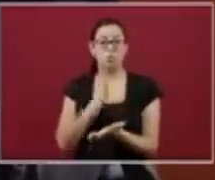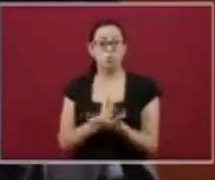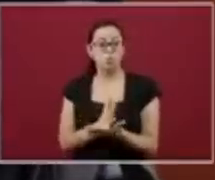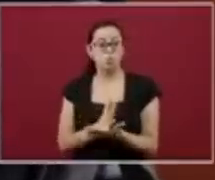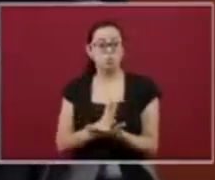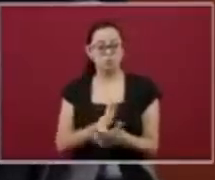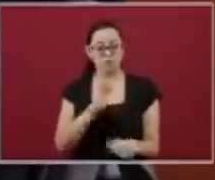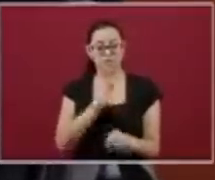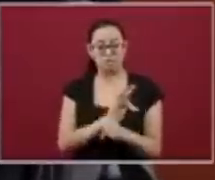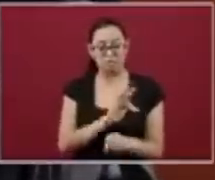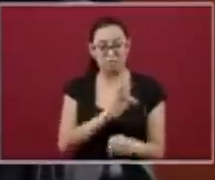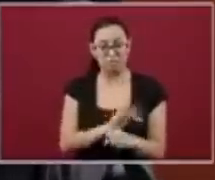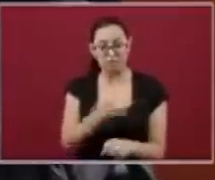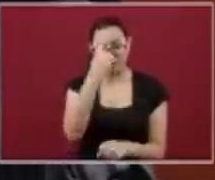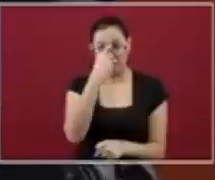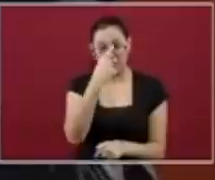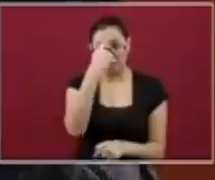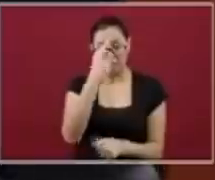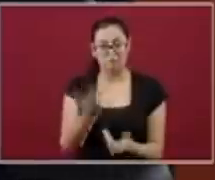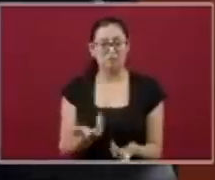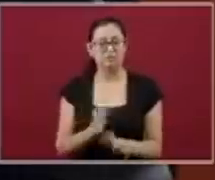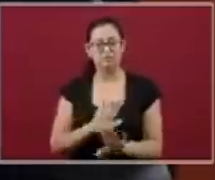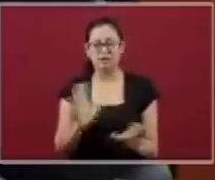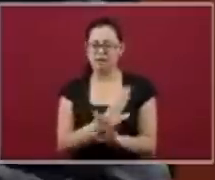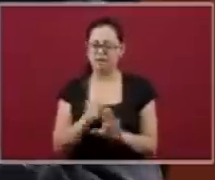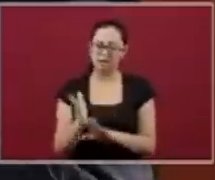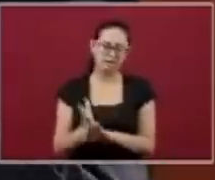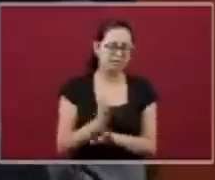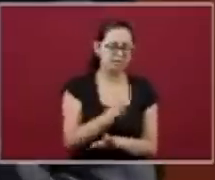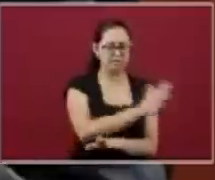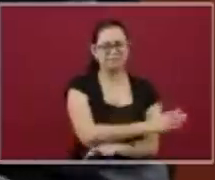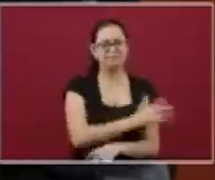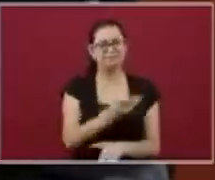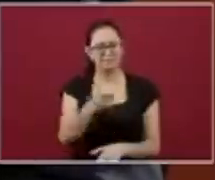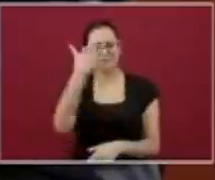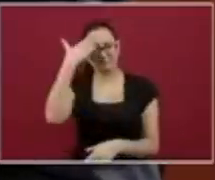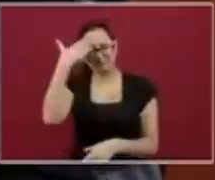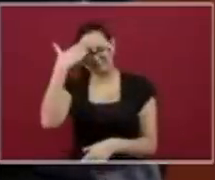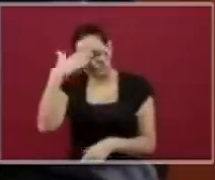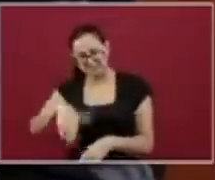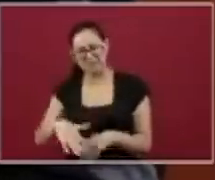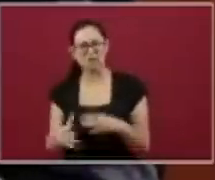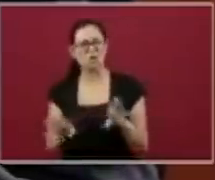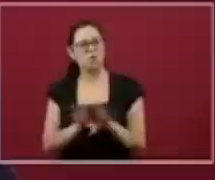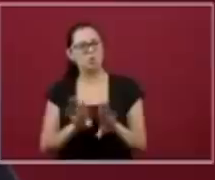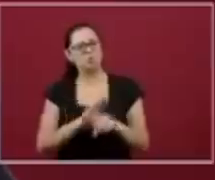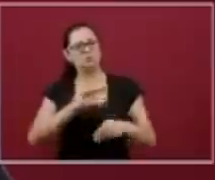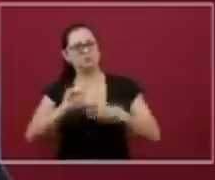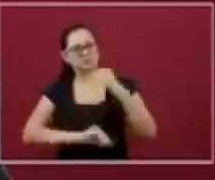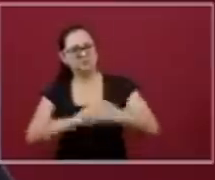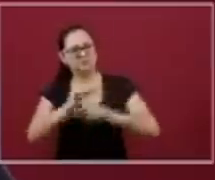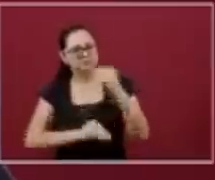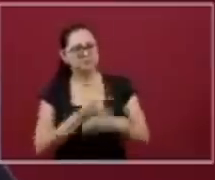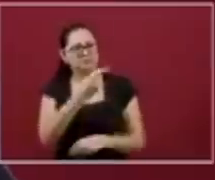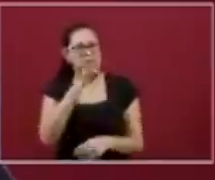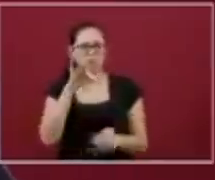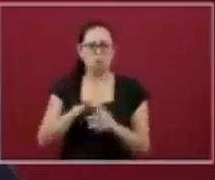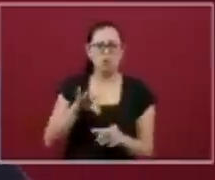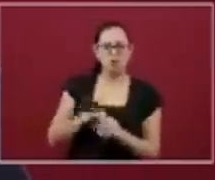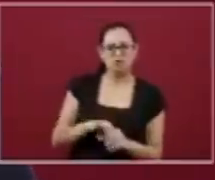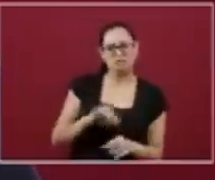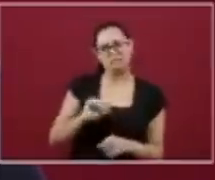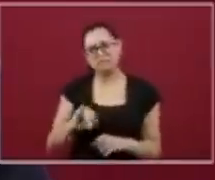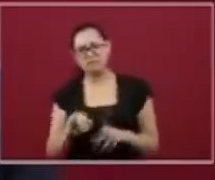mentalidad defensiva yo la viví muchas veces, y ustedes también, estos interminables debates de cómo hacerle para que no voten, ¿no? O